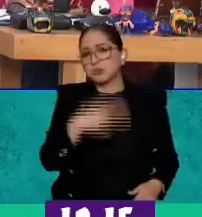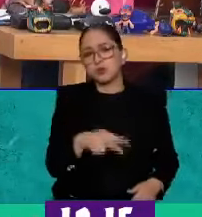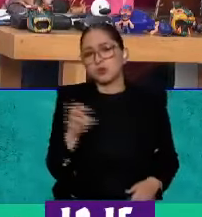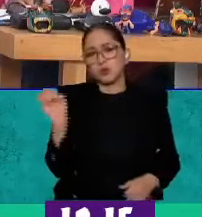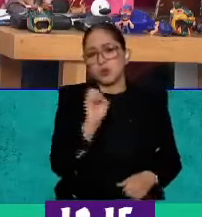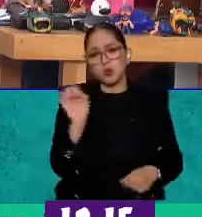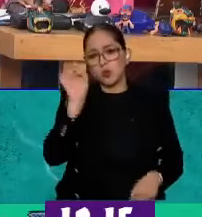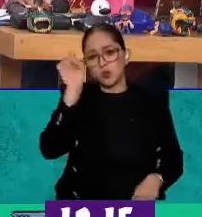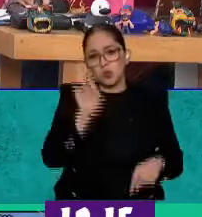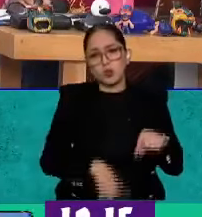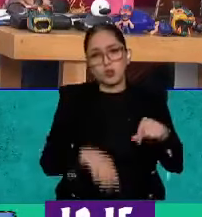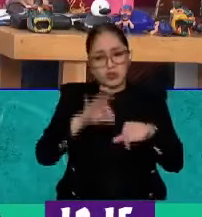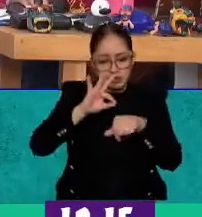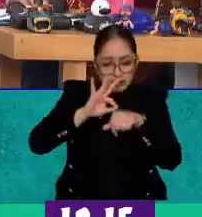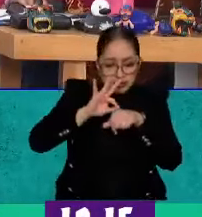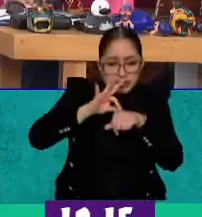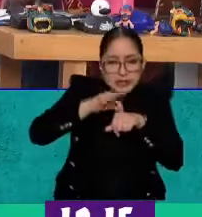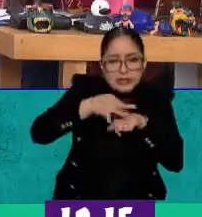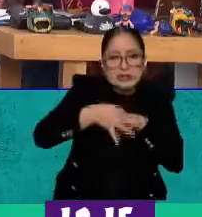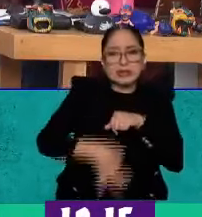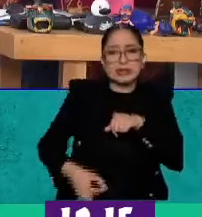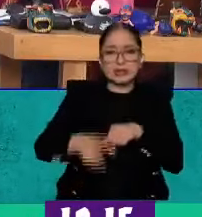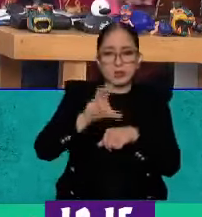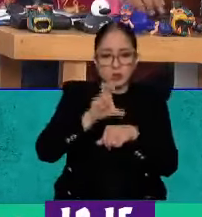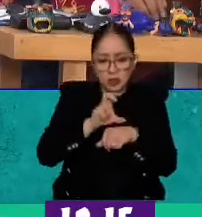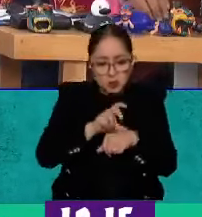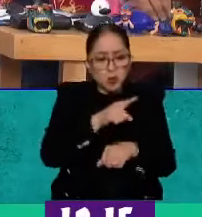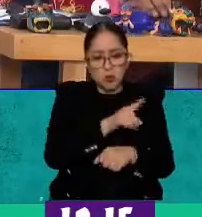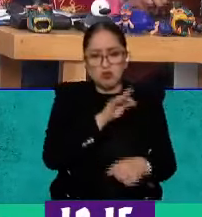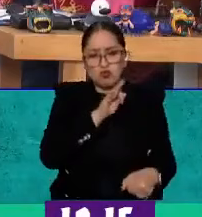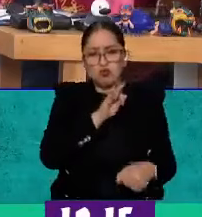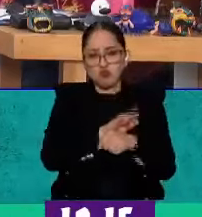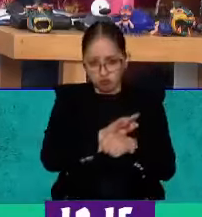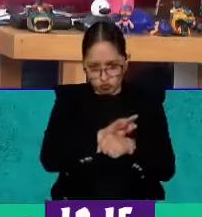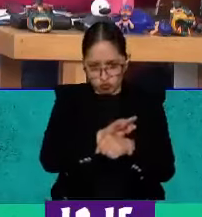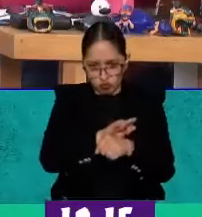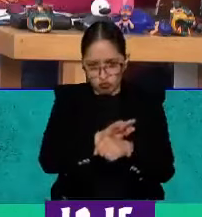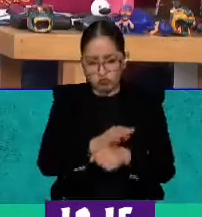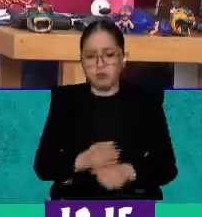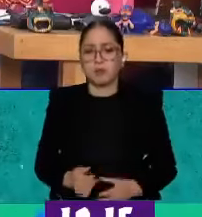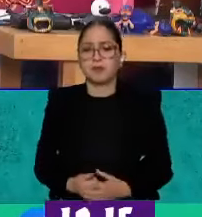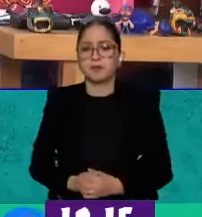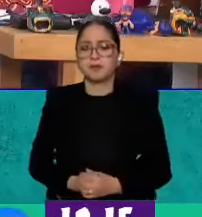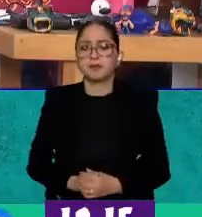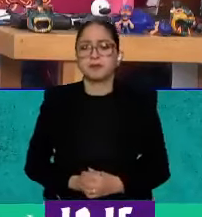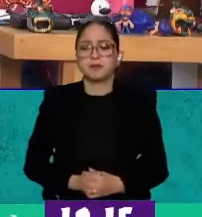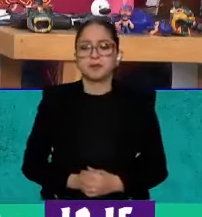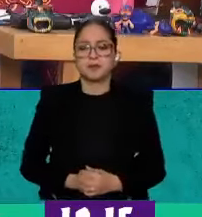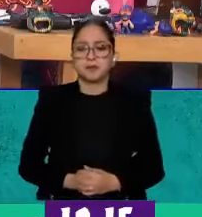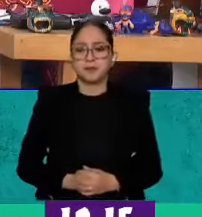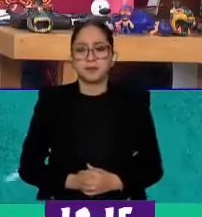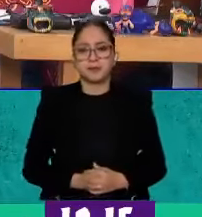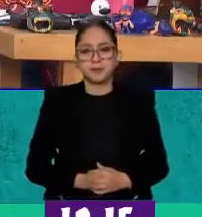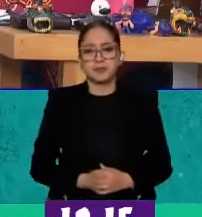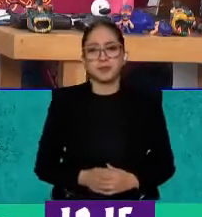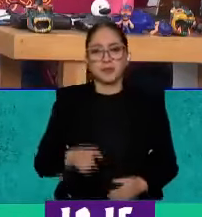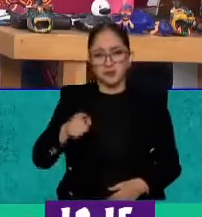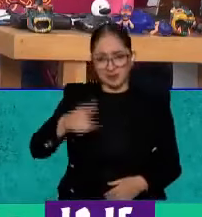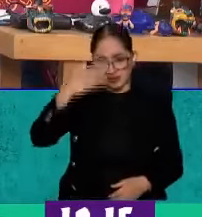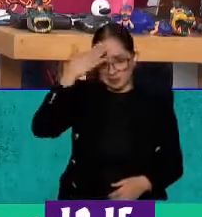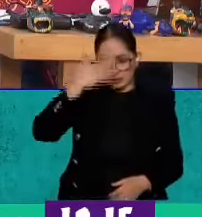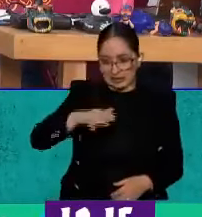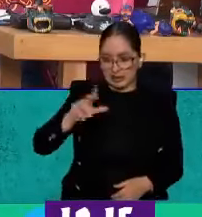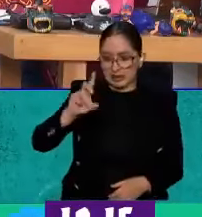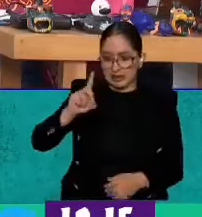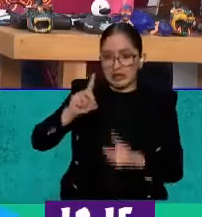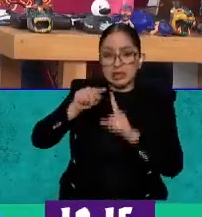¿Va? Ok. Es importante. O sea, perfecto. En esta época que superamos los 30 grados Celsius, ahí